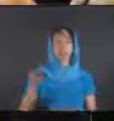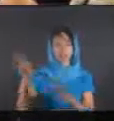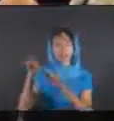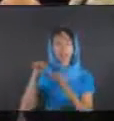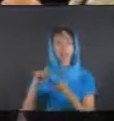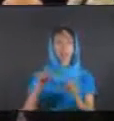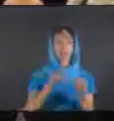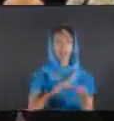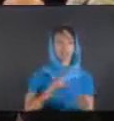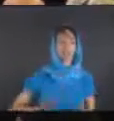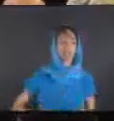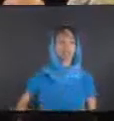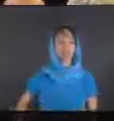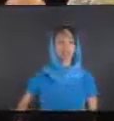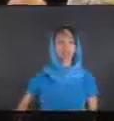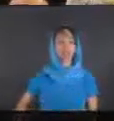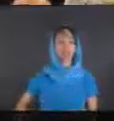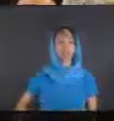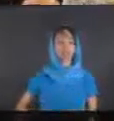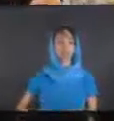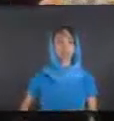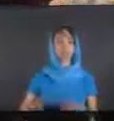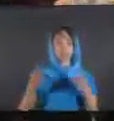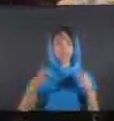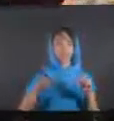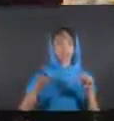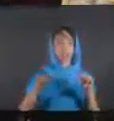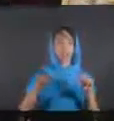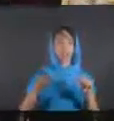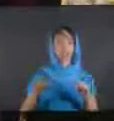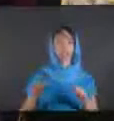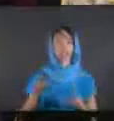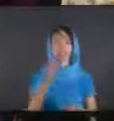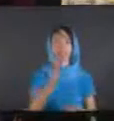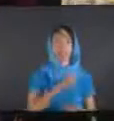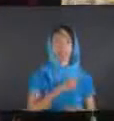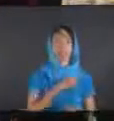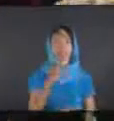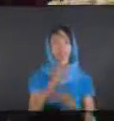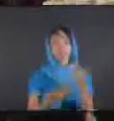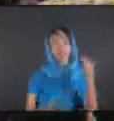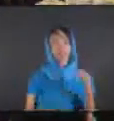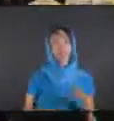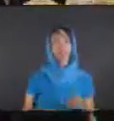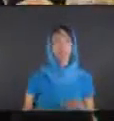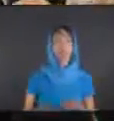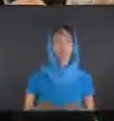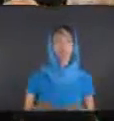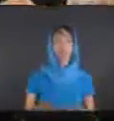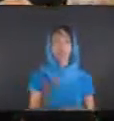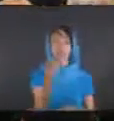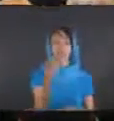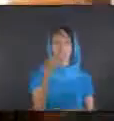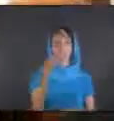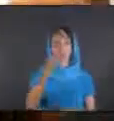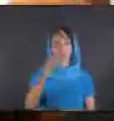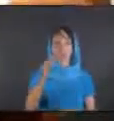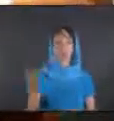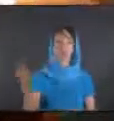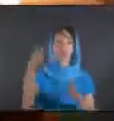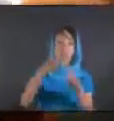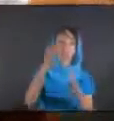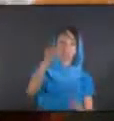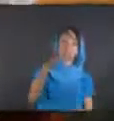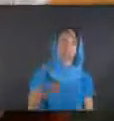fruto. Este es el momento hermoso y estás en las manos del Señor. Yo quisiera que mi